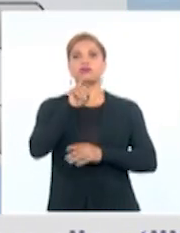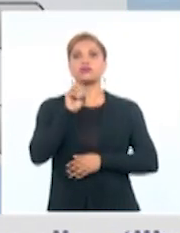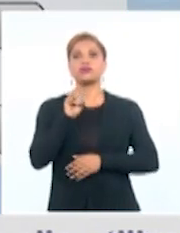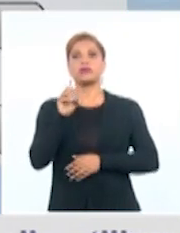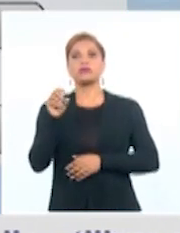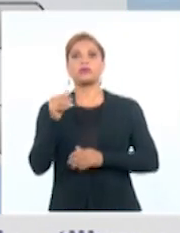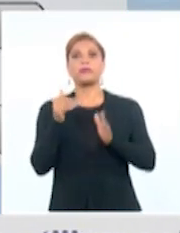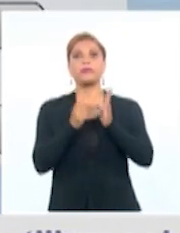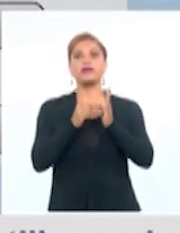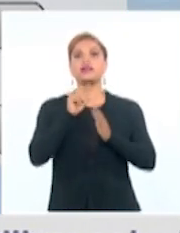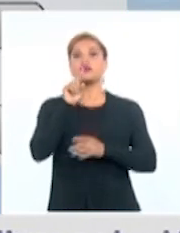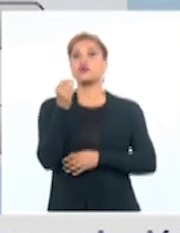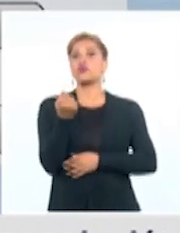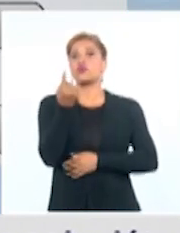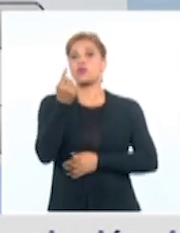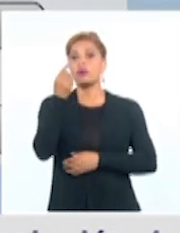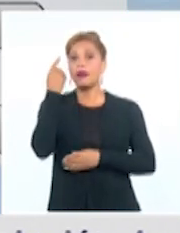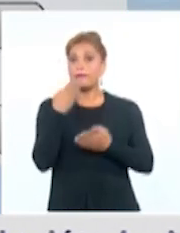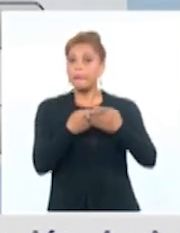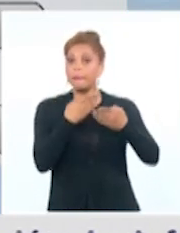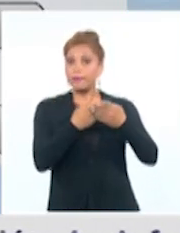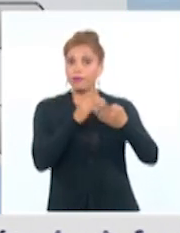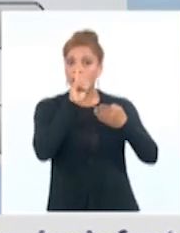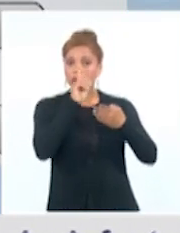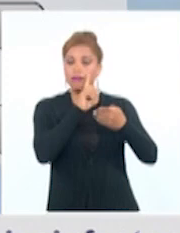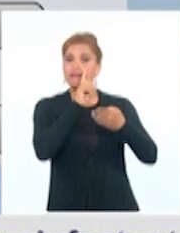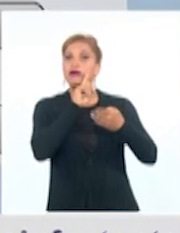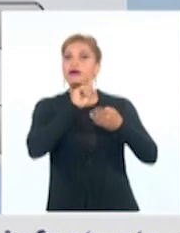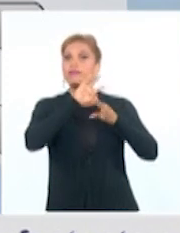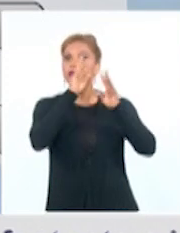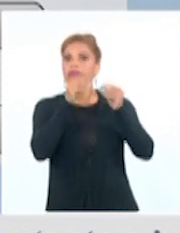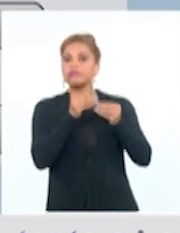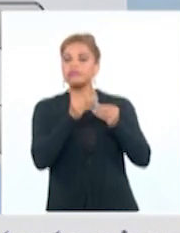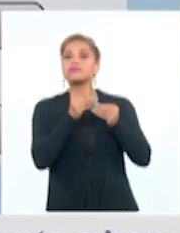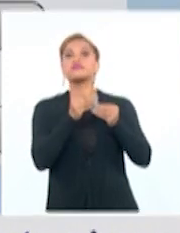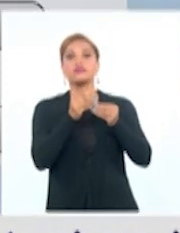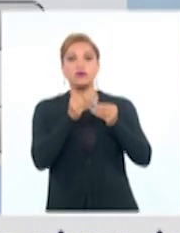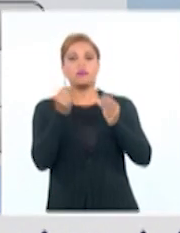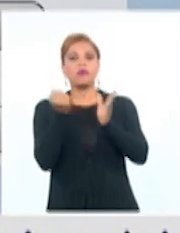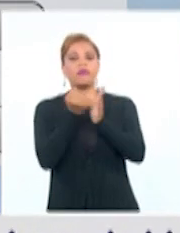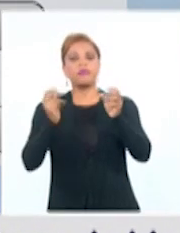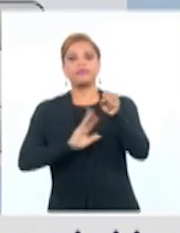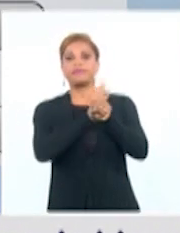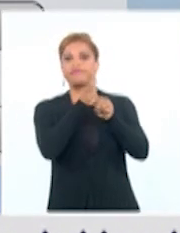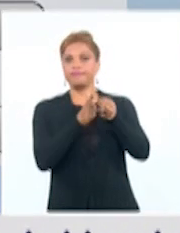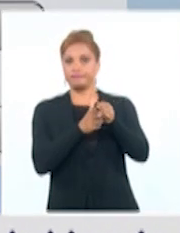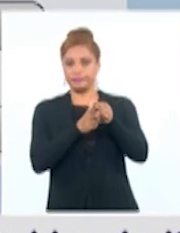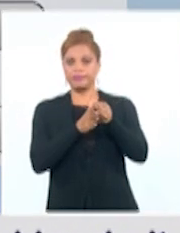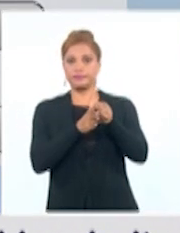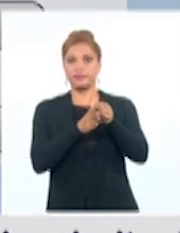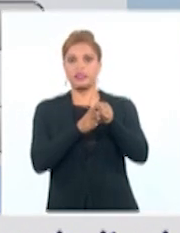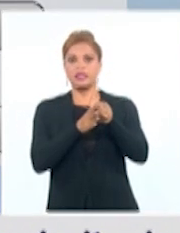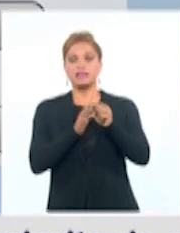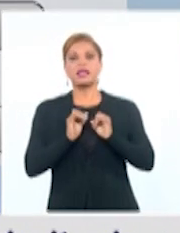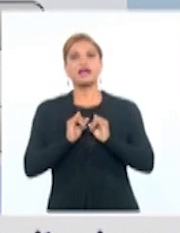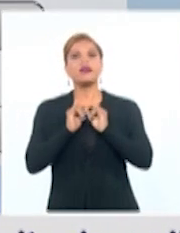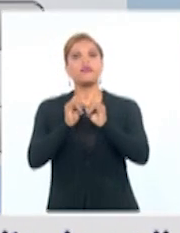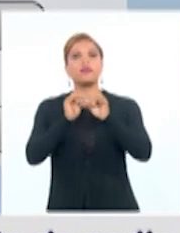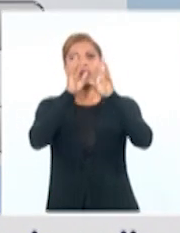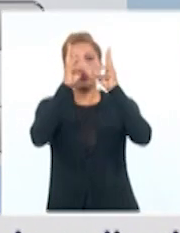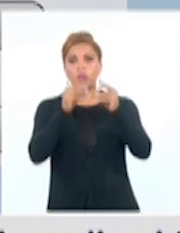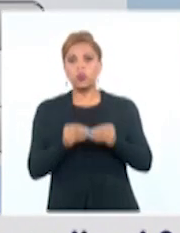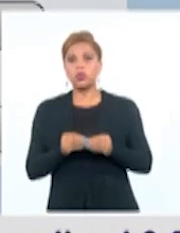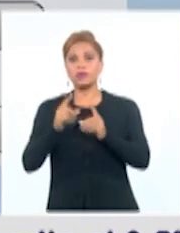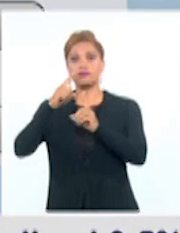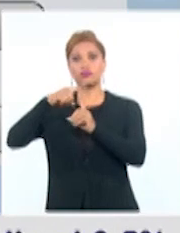10.200.000 muestras para el diagnóstico de la enfermedad. Y se han diagnosticado un total